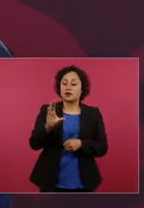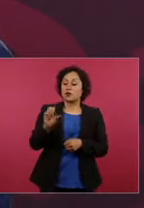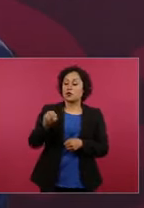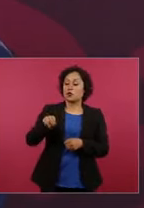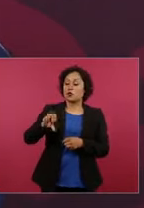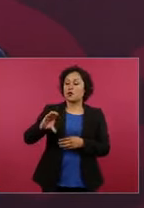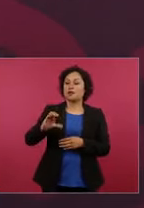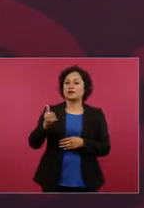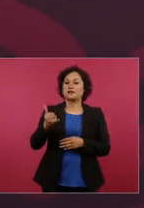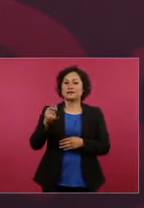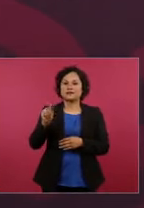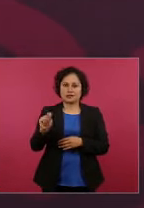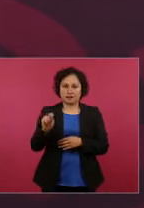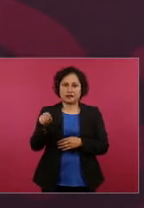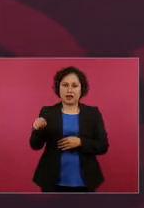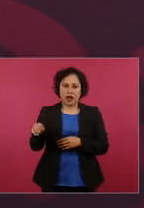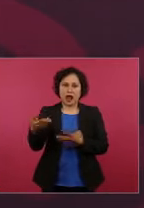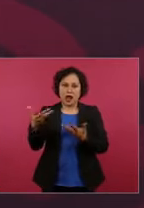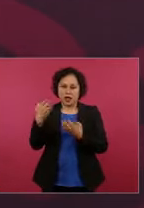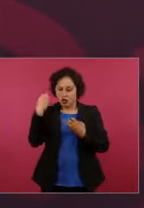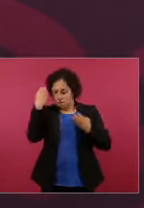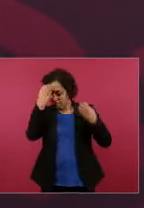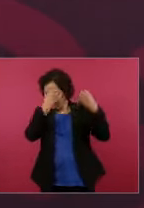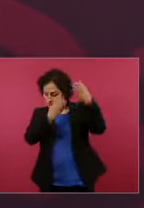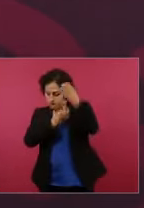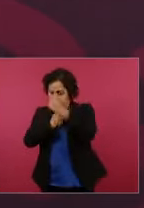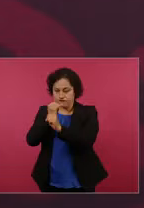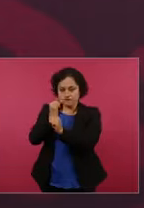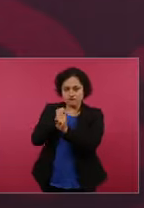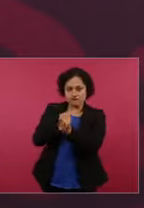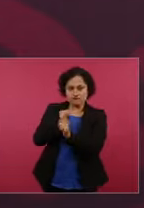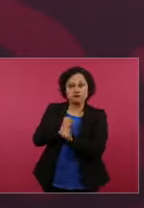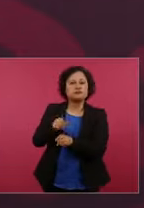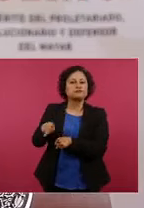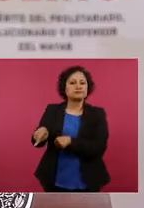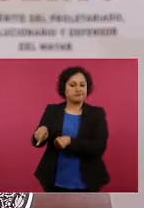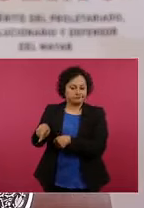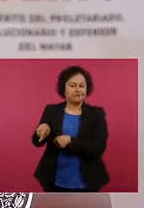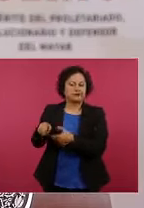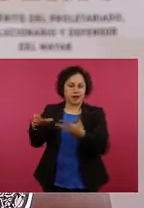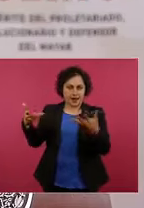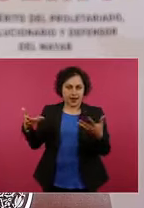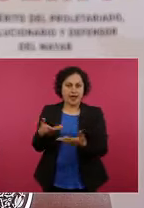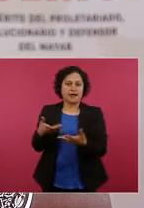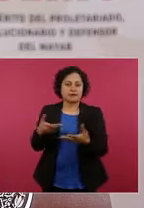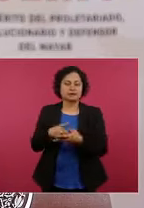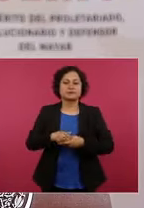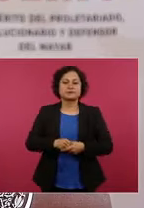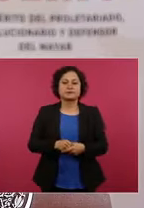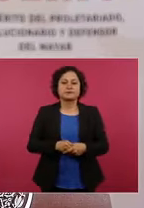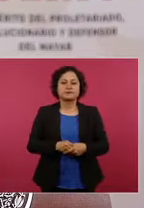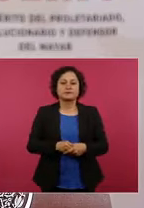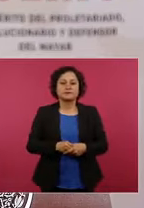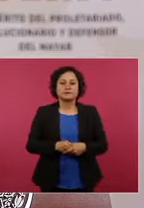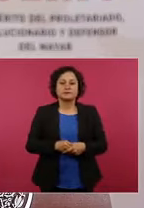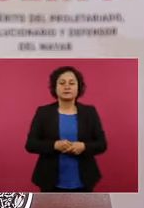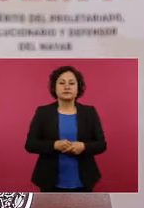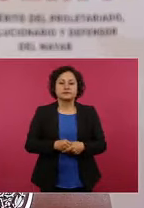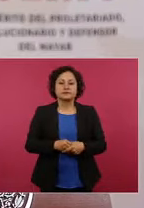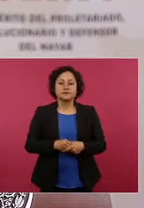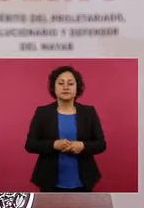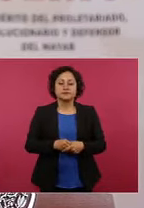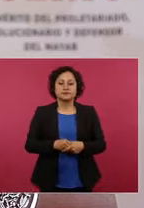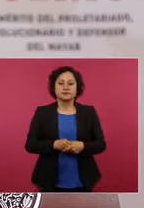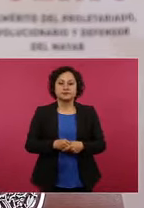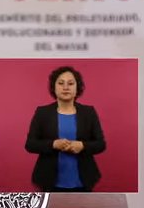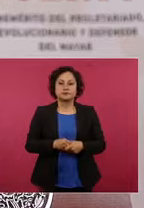con ese propósito y se estableció de